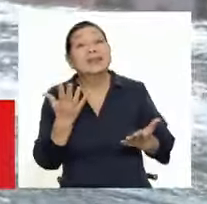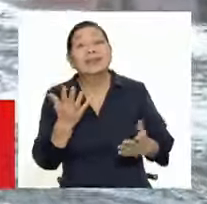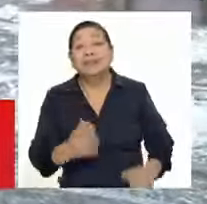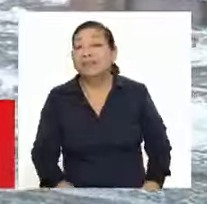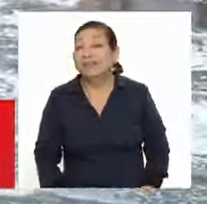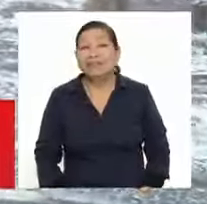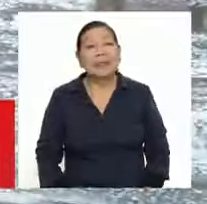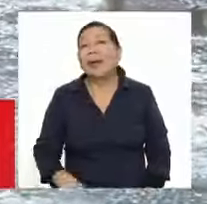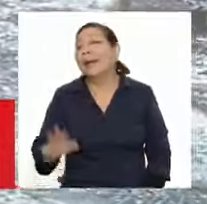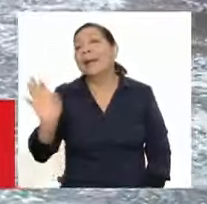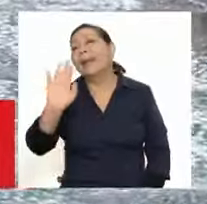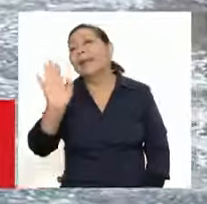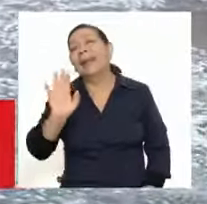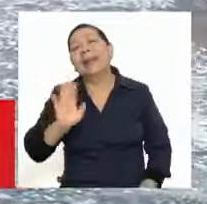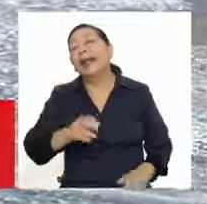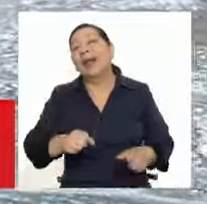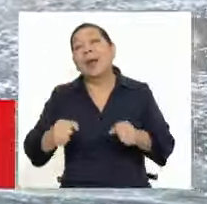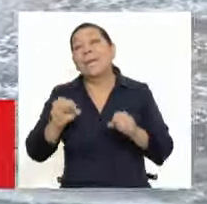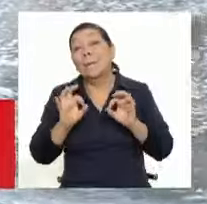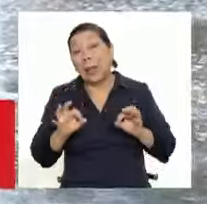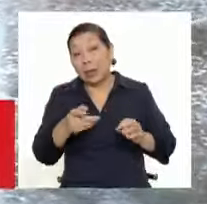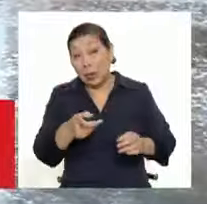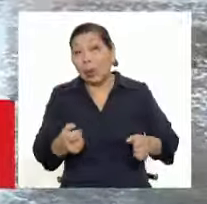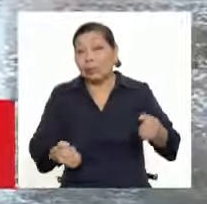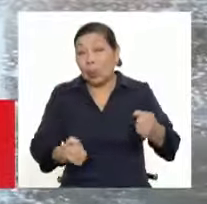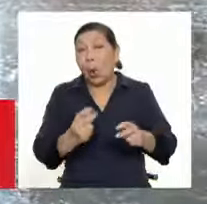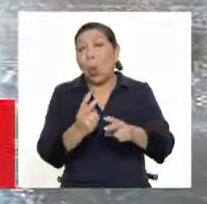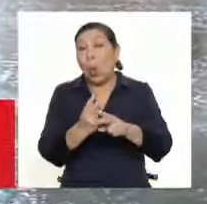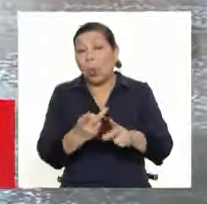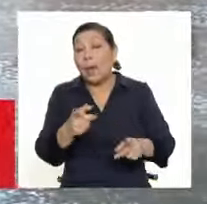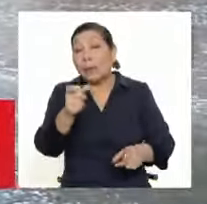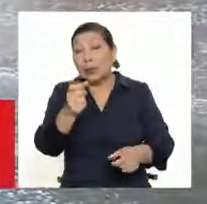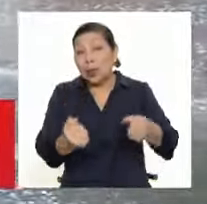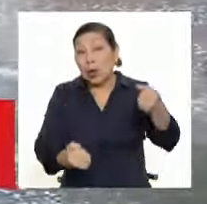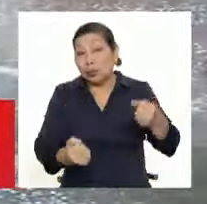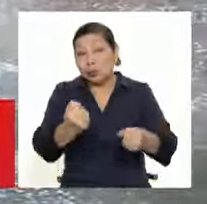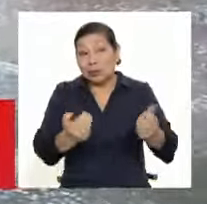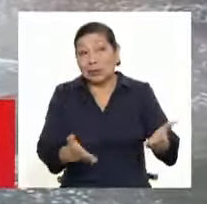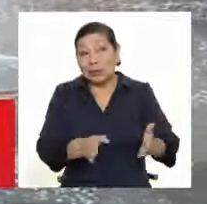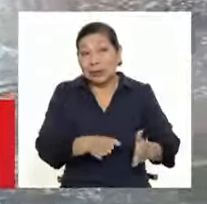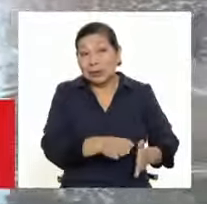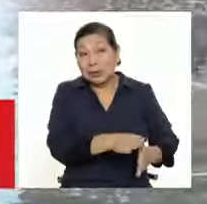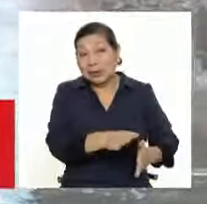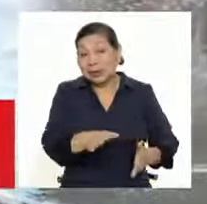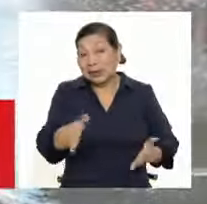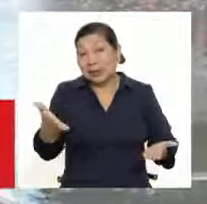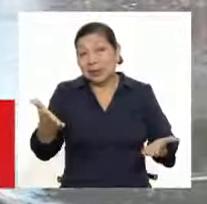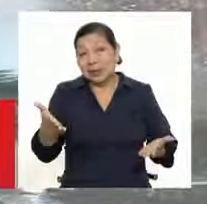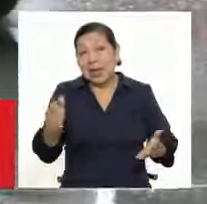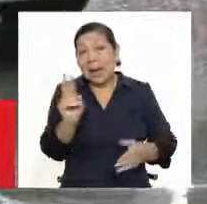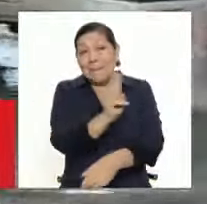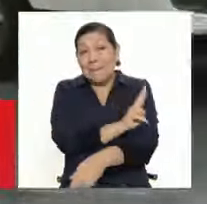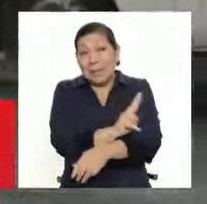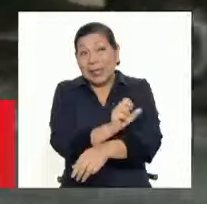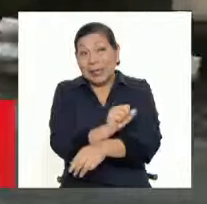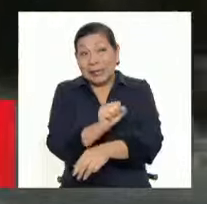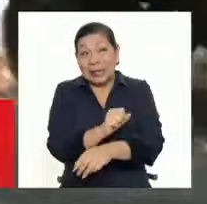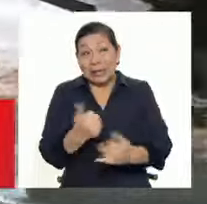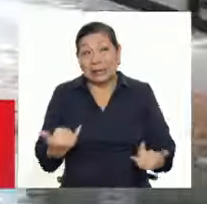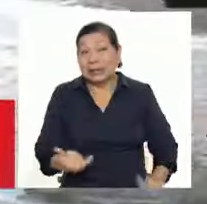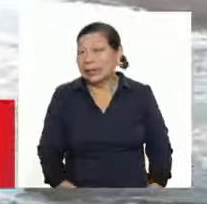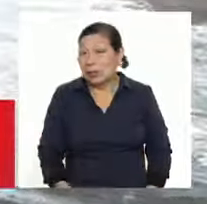indica, tienen que hacer maniobras bastante peligrosas, así que mucho cuidado a los conductores que se dirijan hacia Villa El Salvador.